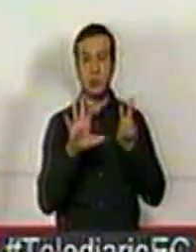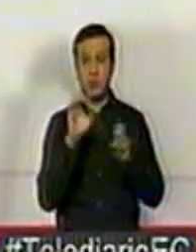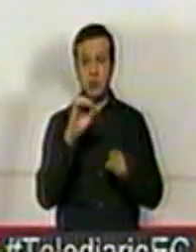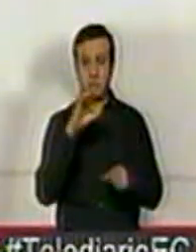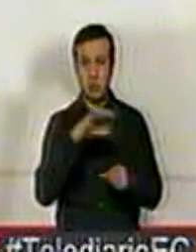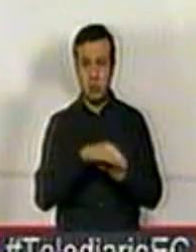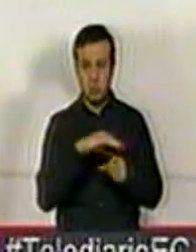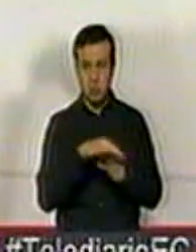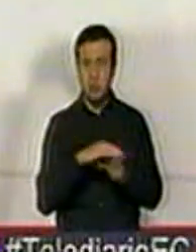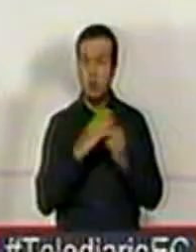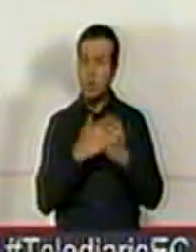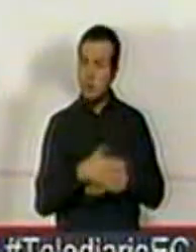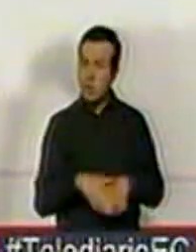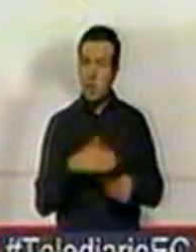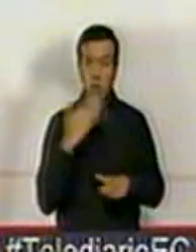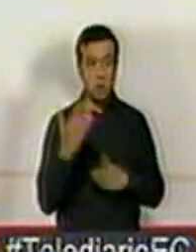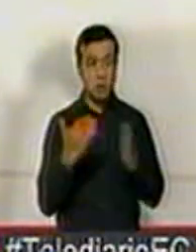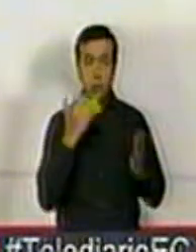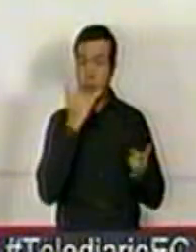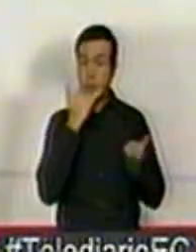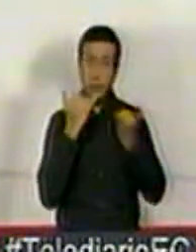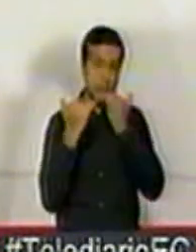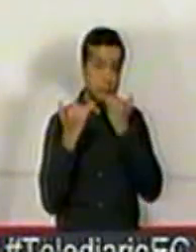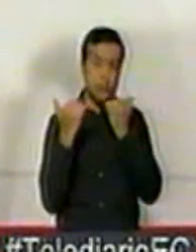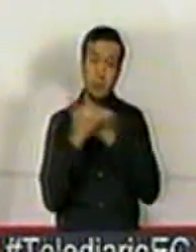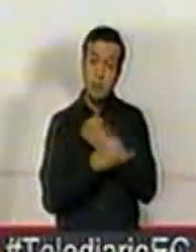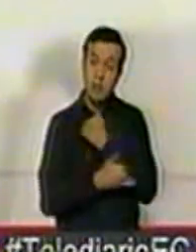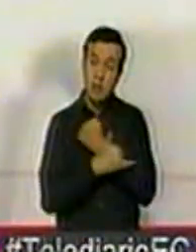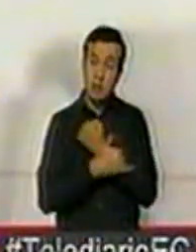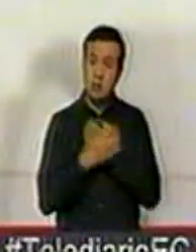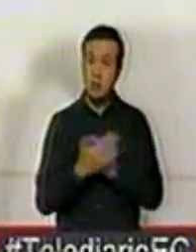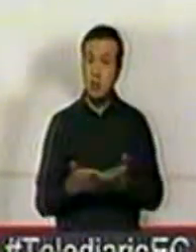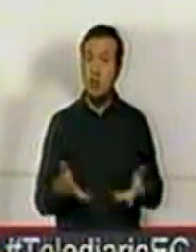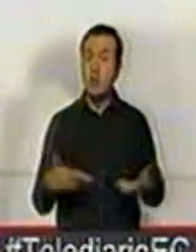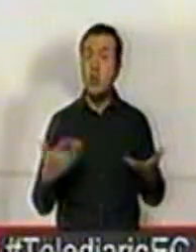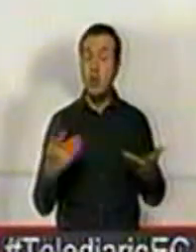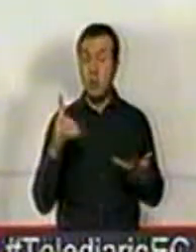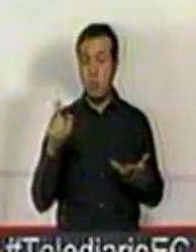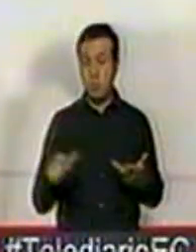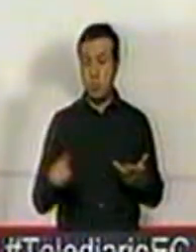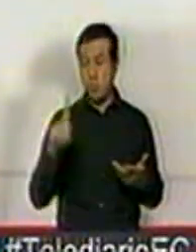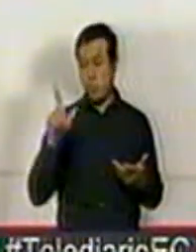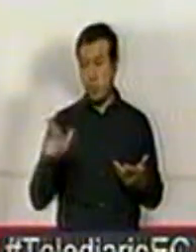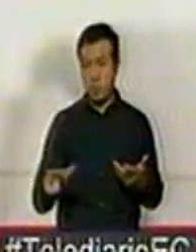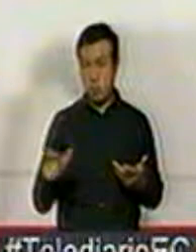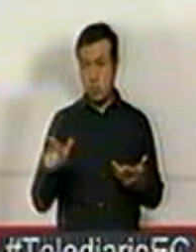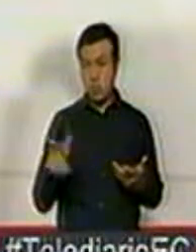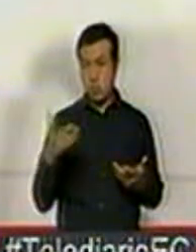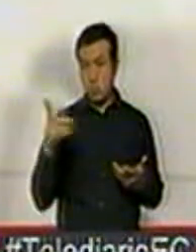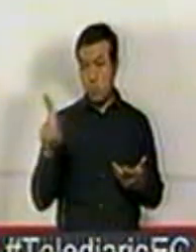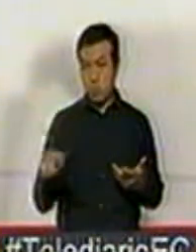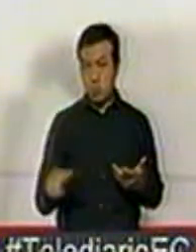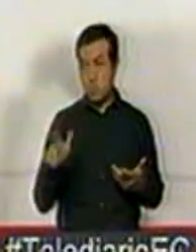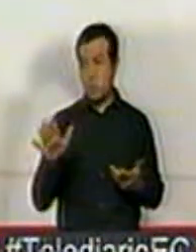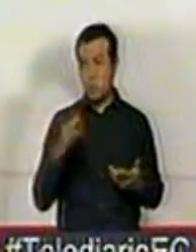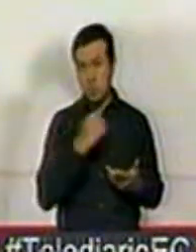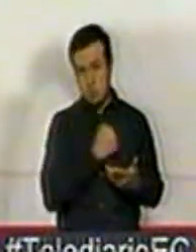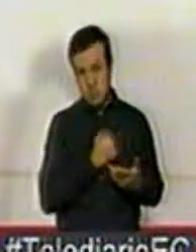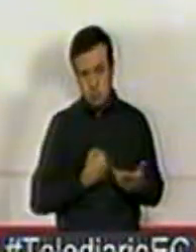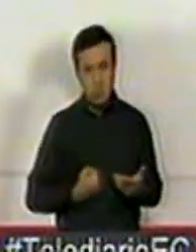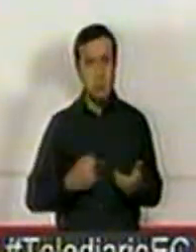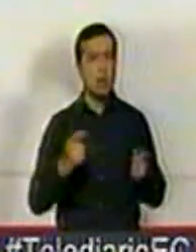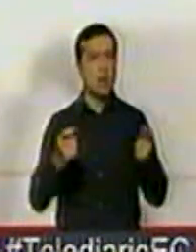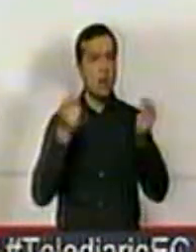70 votos. Eso en realidad es injusto para un país en donde una persona que hace muchos sacrificios de ir a una